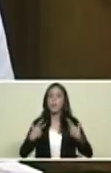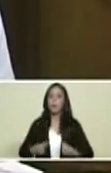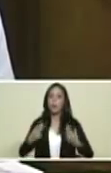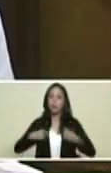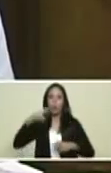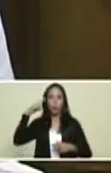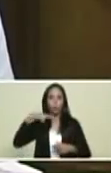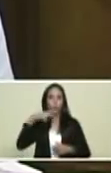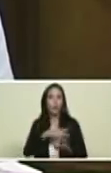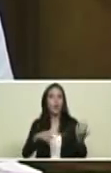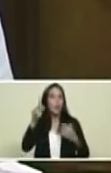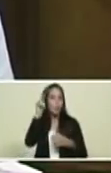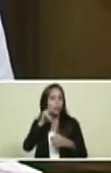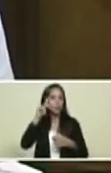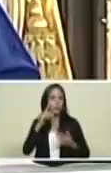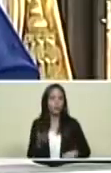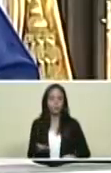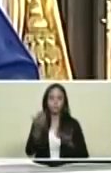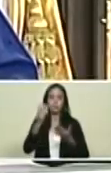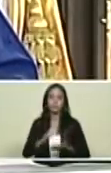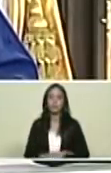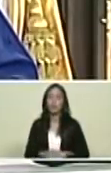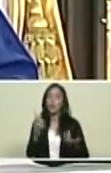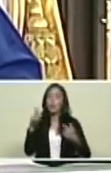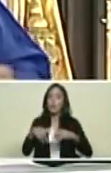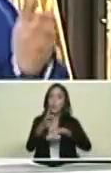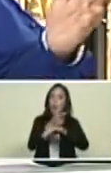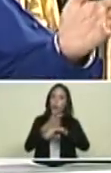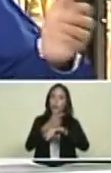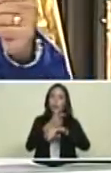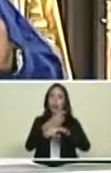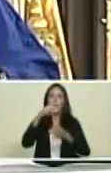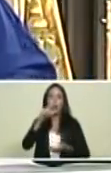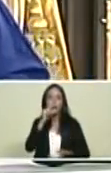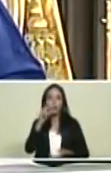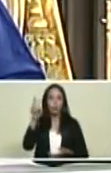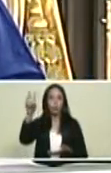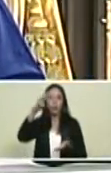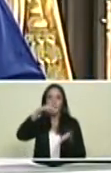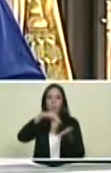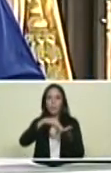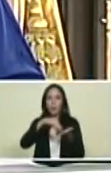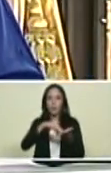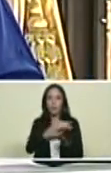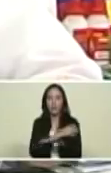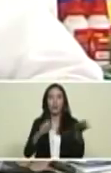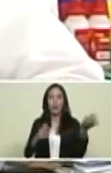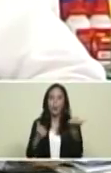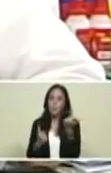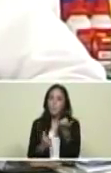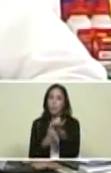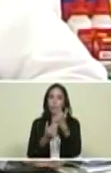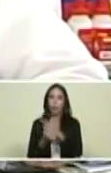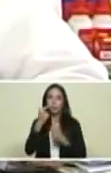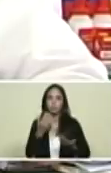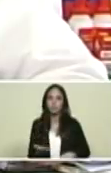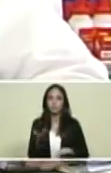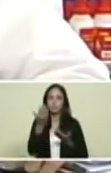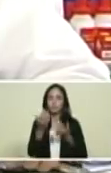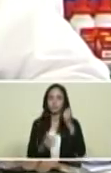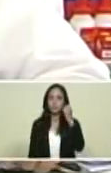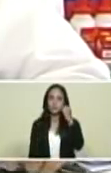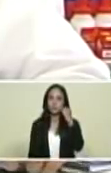Isturi, a el compañero gobernador de Miranda, quien me acompañó en el viaje a la China, aquí